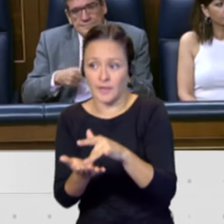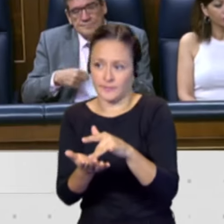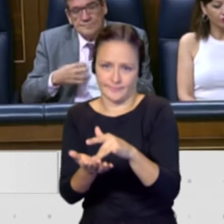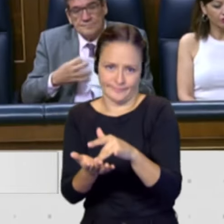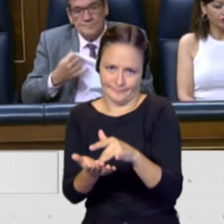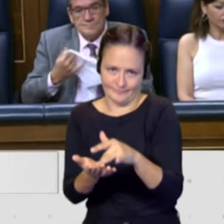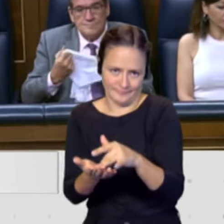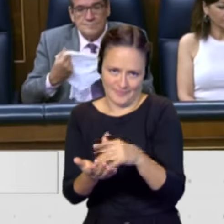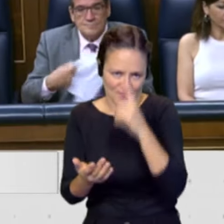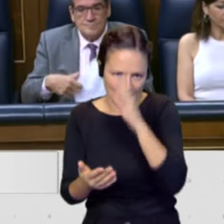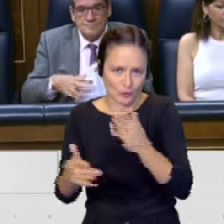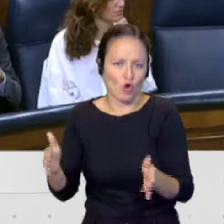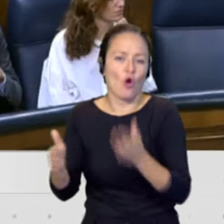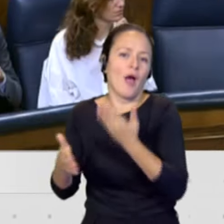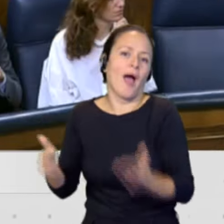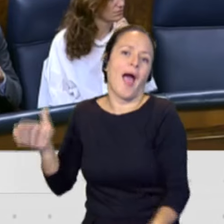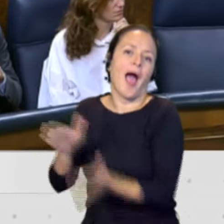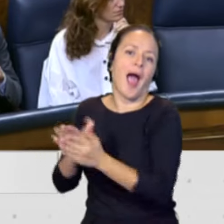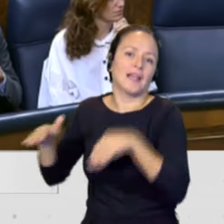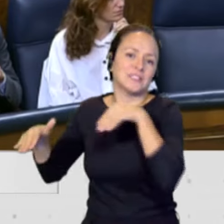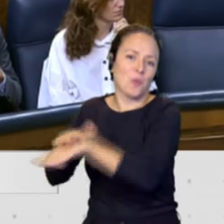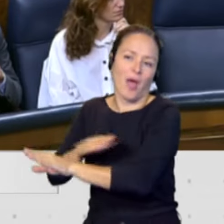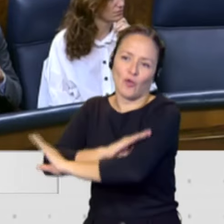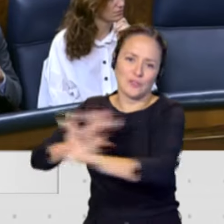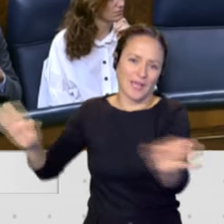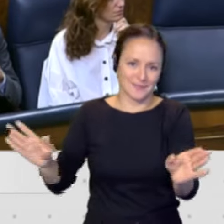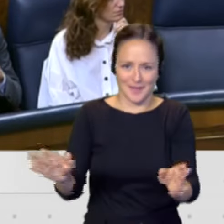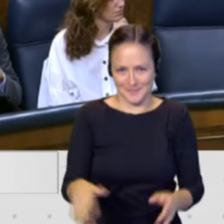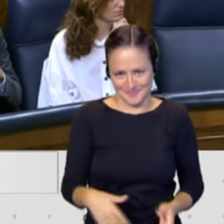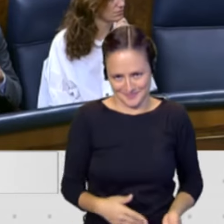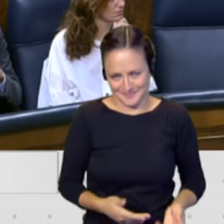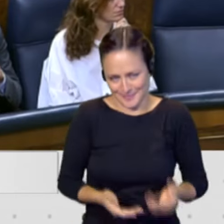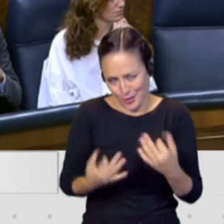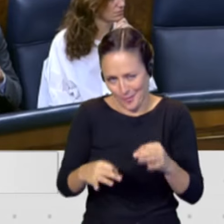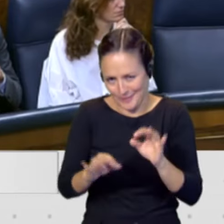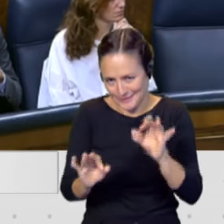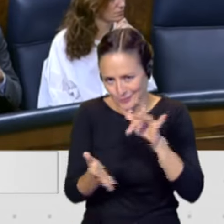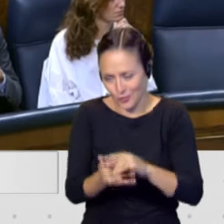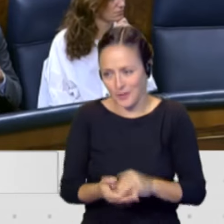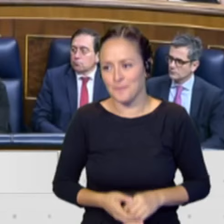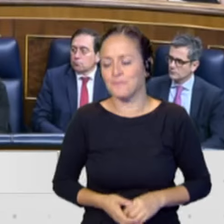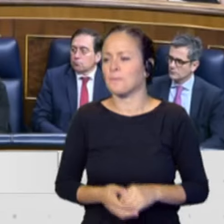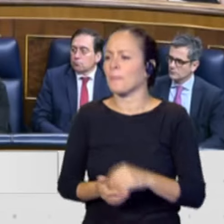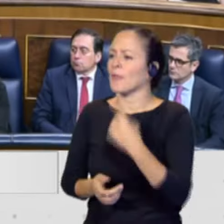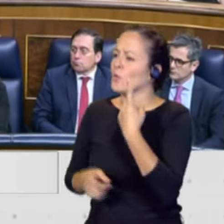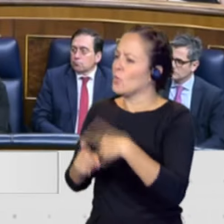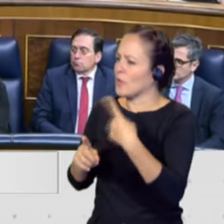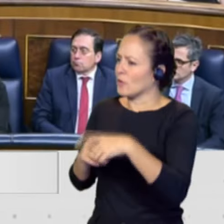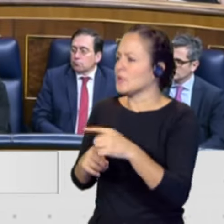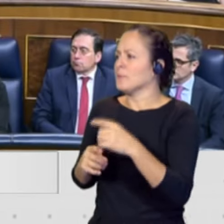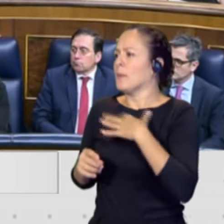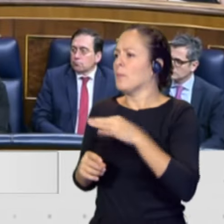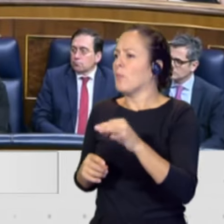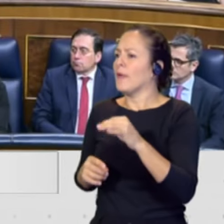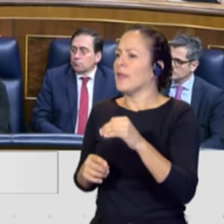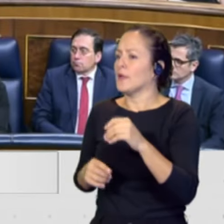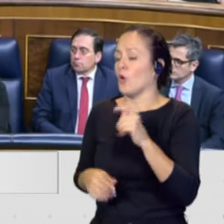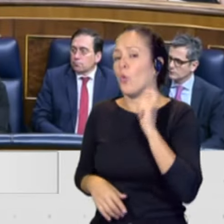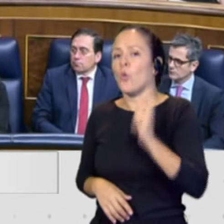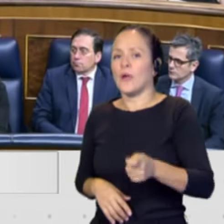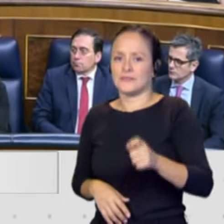se archive la causa y que se quede esto en en nada evidentemente una última cosa porque Eh sí que hay una posibilidad de que el juez peinado elev al